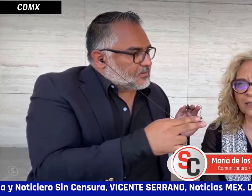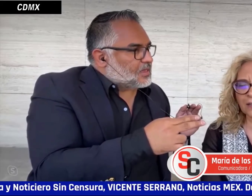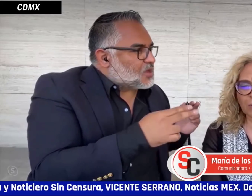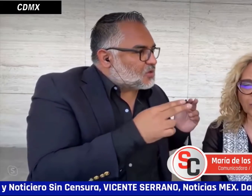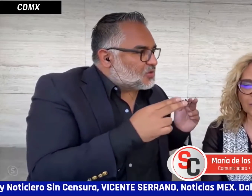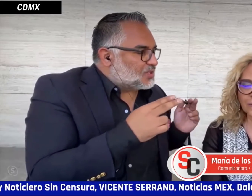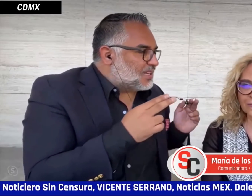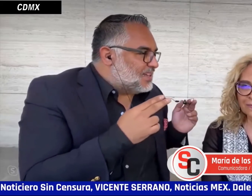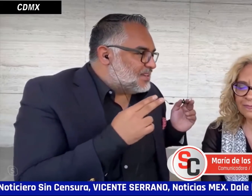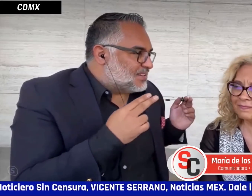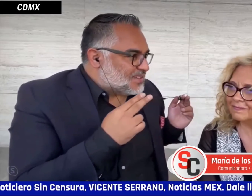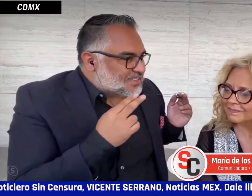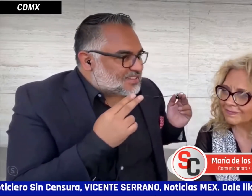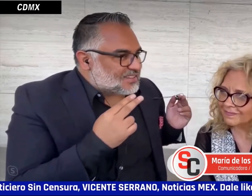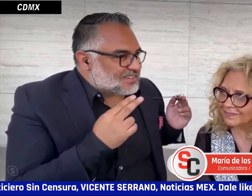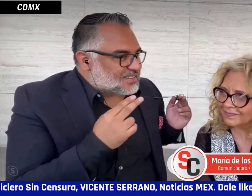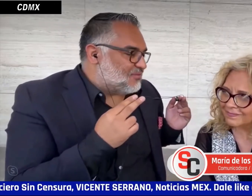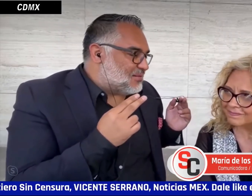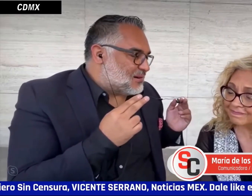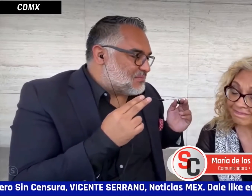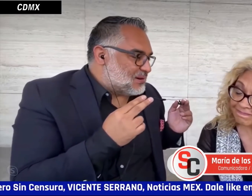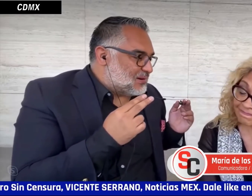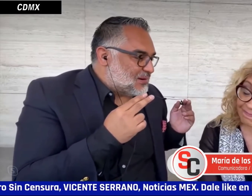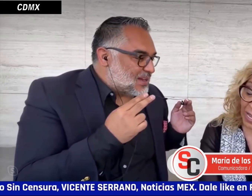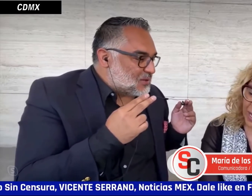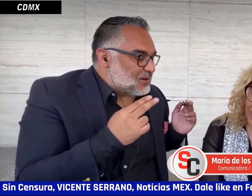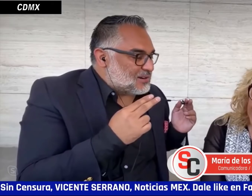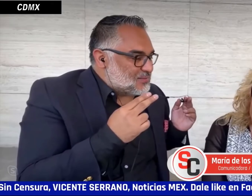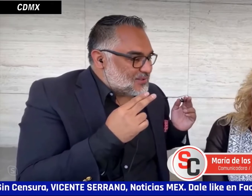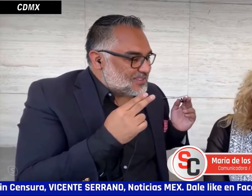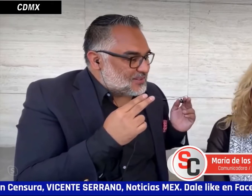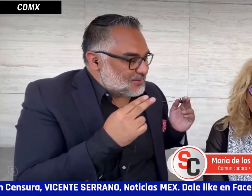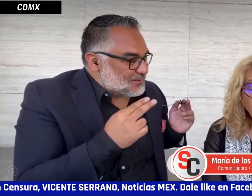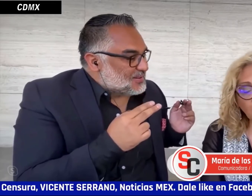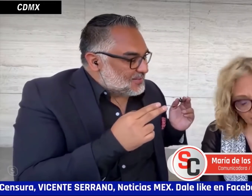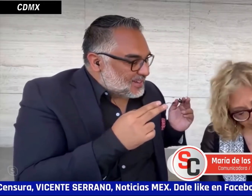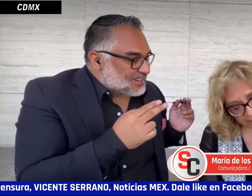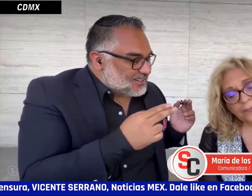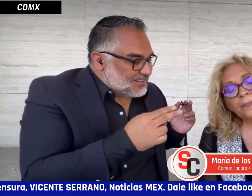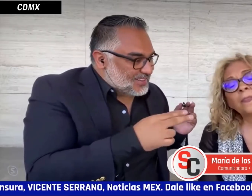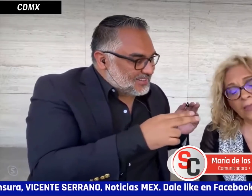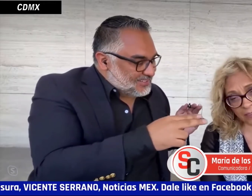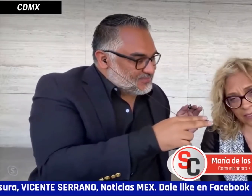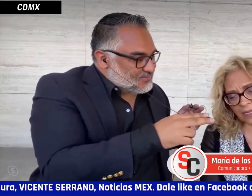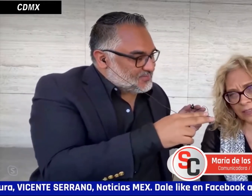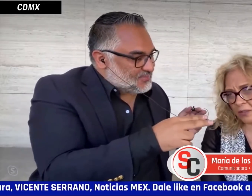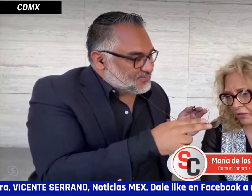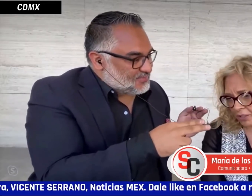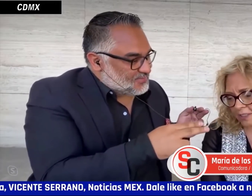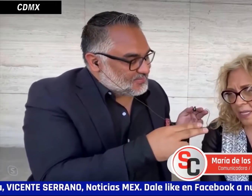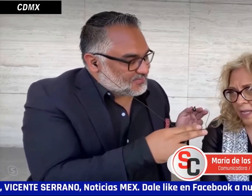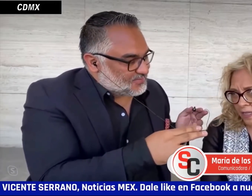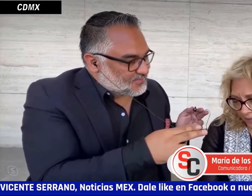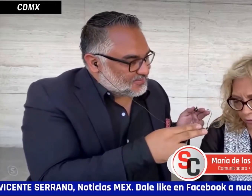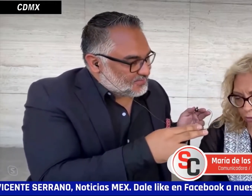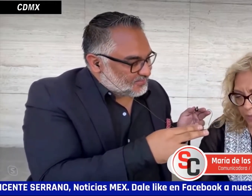así que tenemos... Y hay otros que se dicen estar a favor, pero actúan como si estuvieran en contra, ¿no? Así es. Entonces, si tú mides